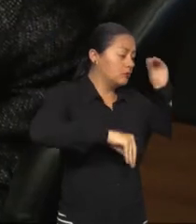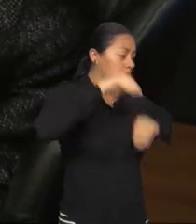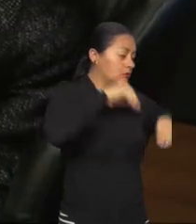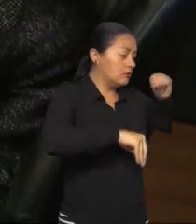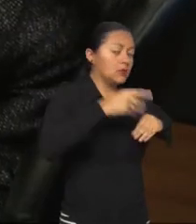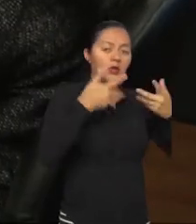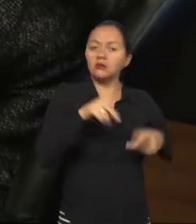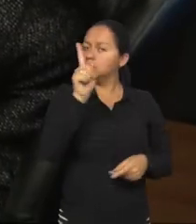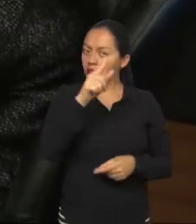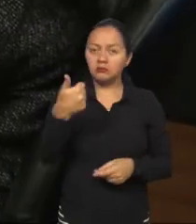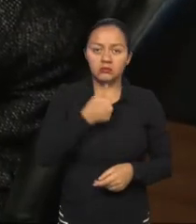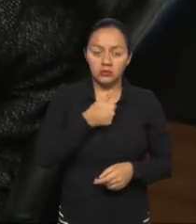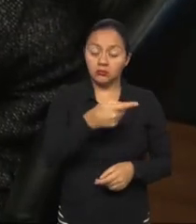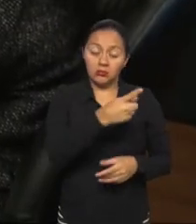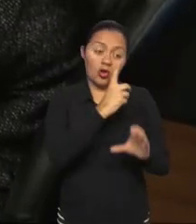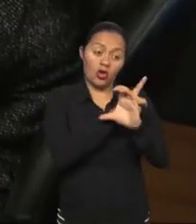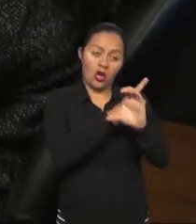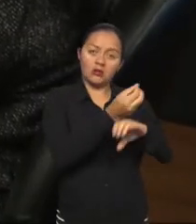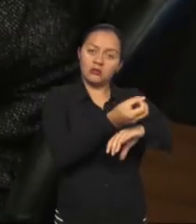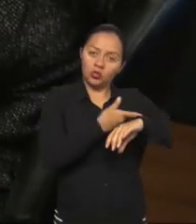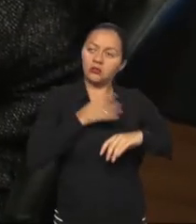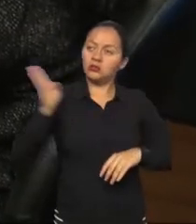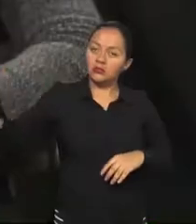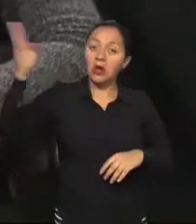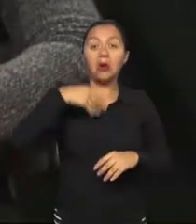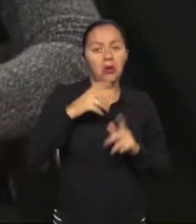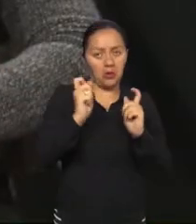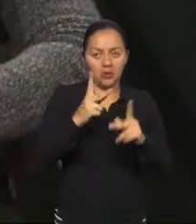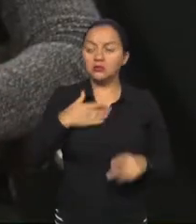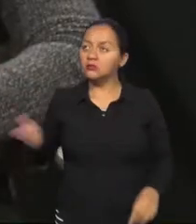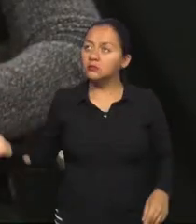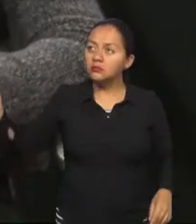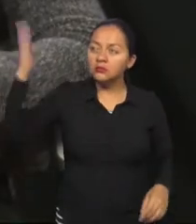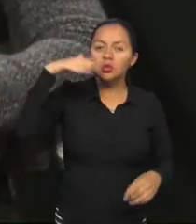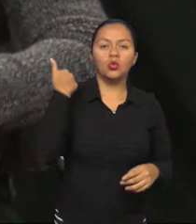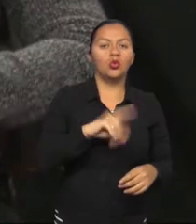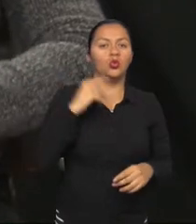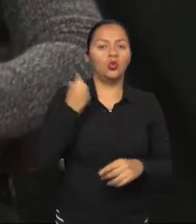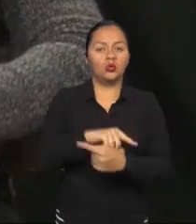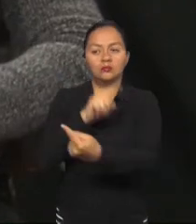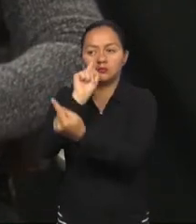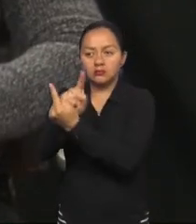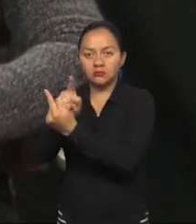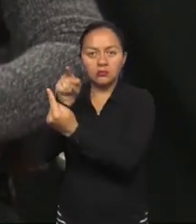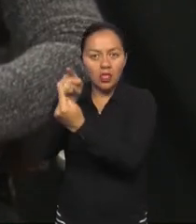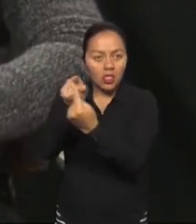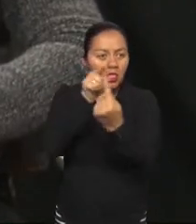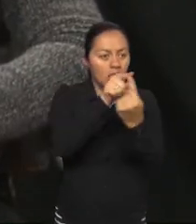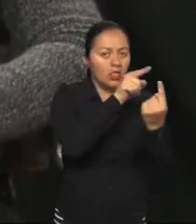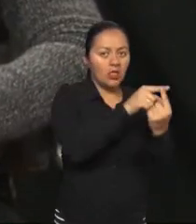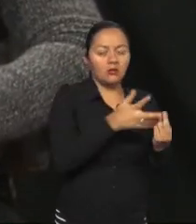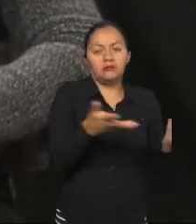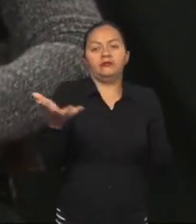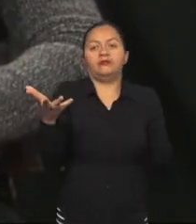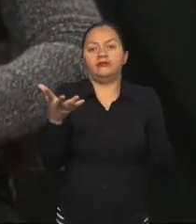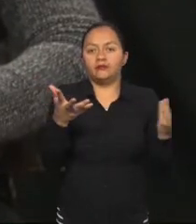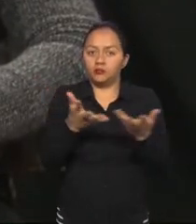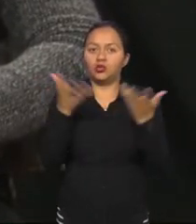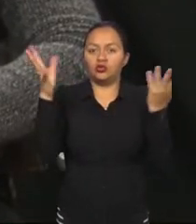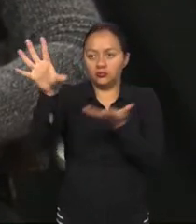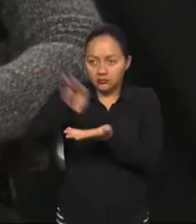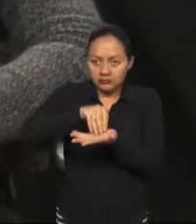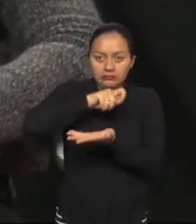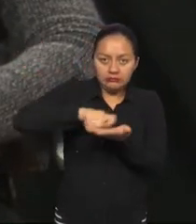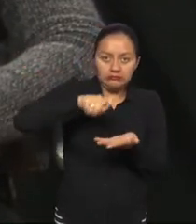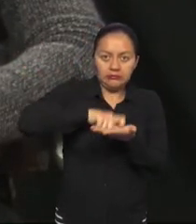asistir, conocer la realidad directa de las personas con discapacidad frente al tema de la violencia de género en este caso.